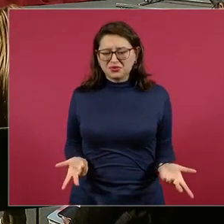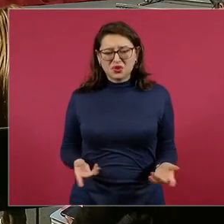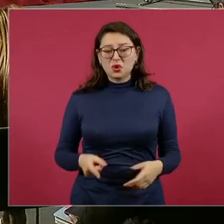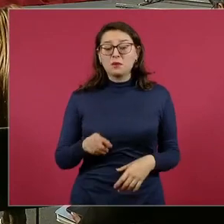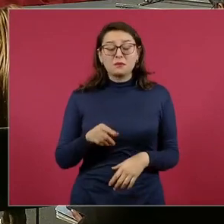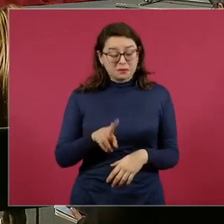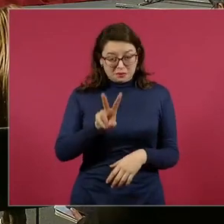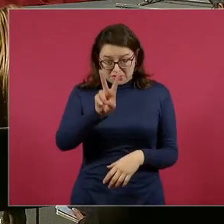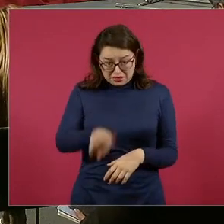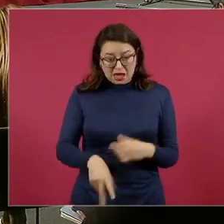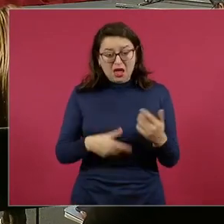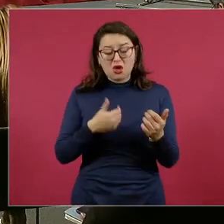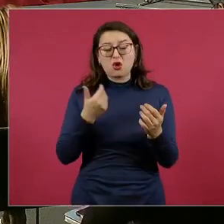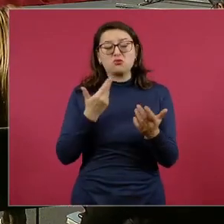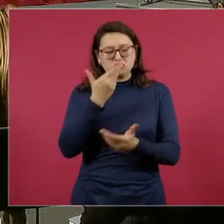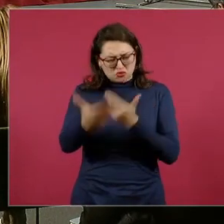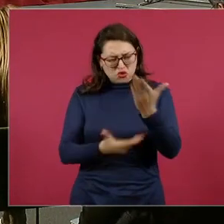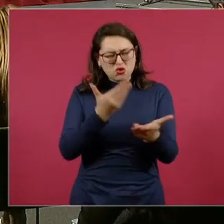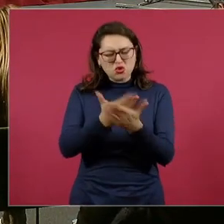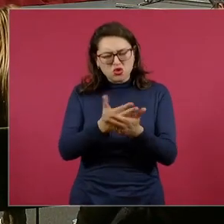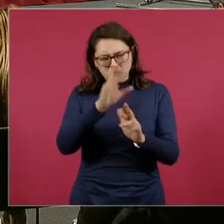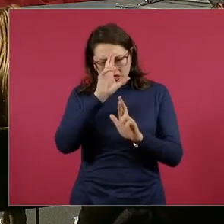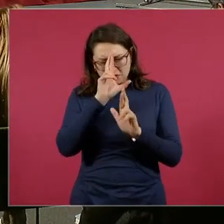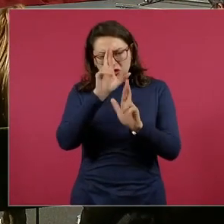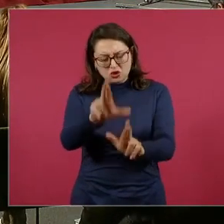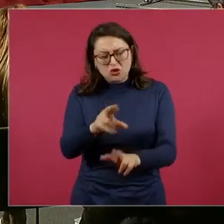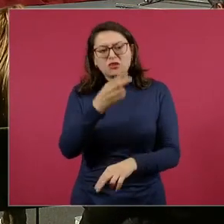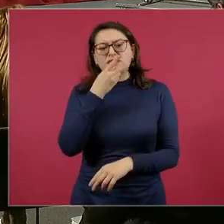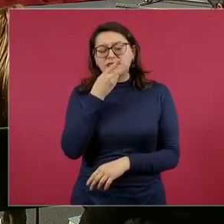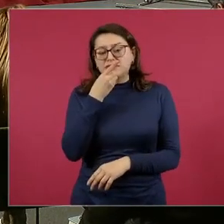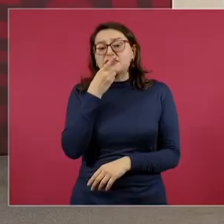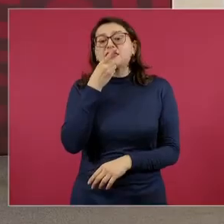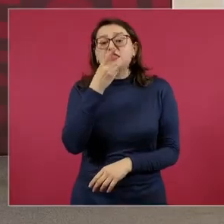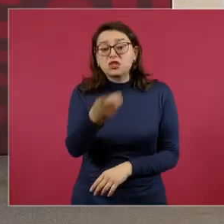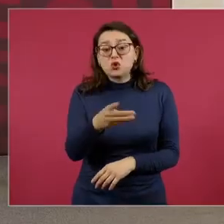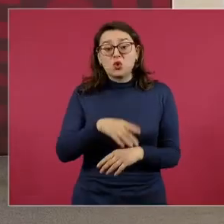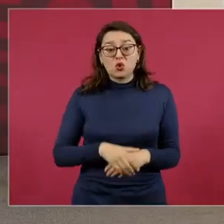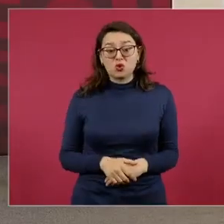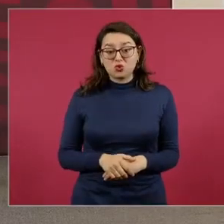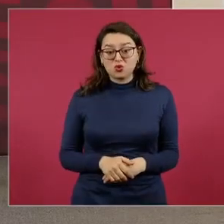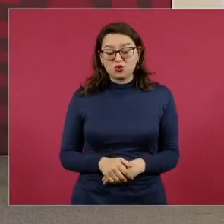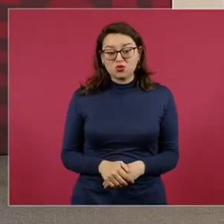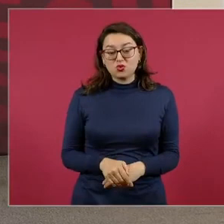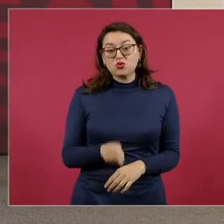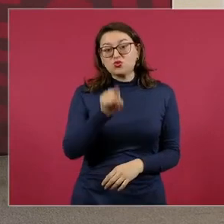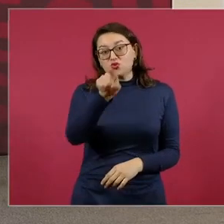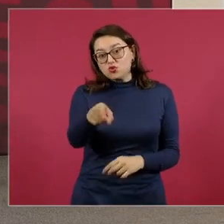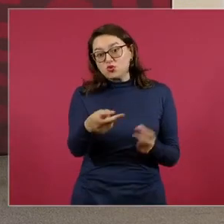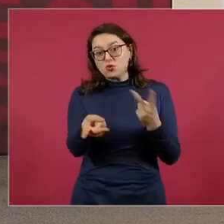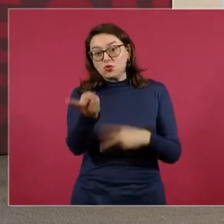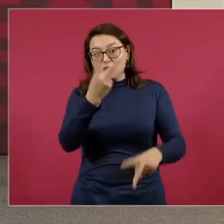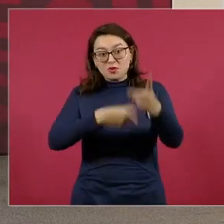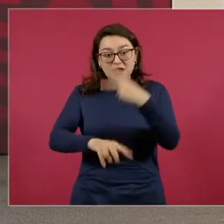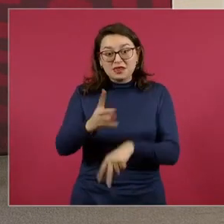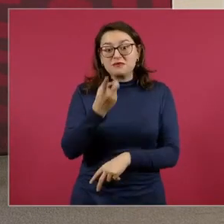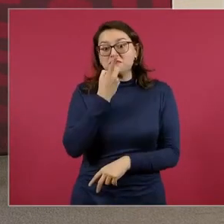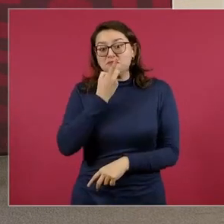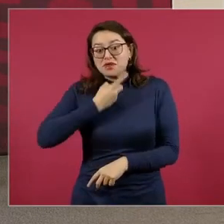decirme, te lo digo respetuosamente, que yo haga, ¿sí?,